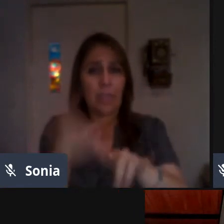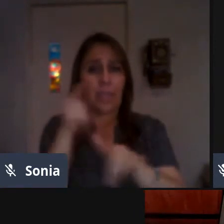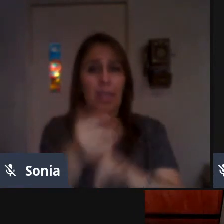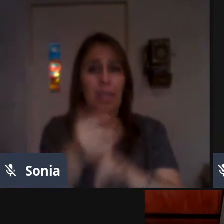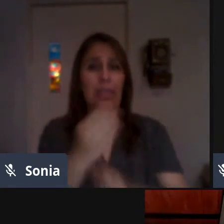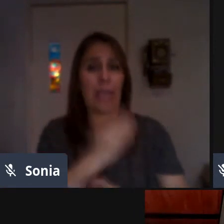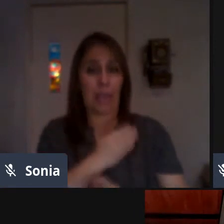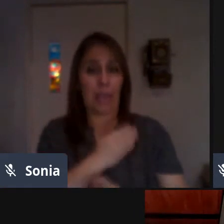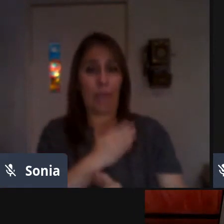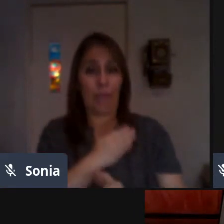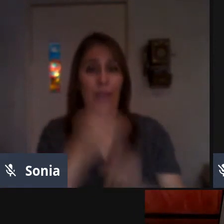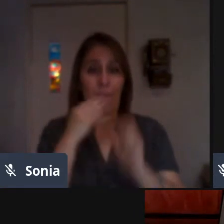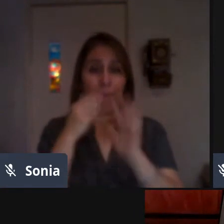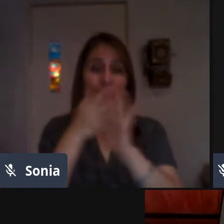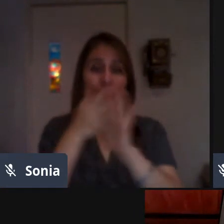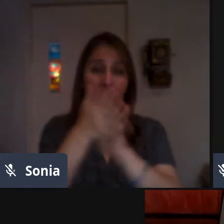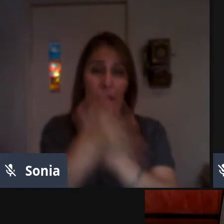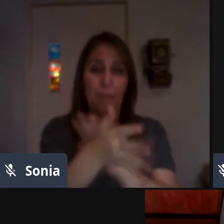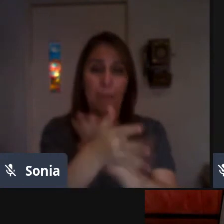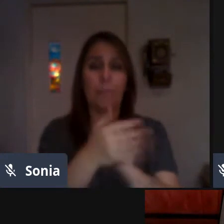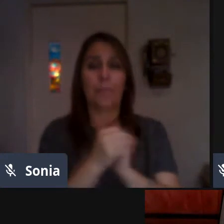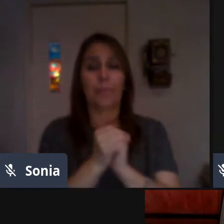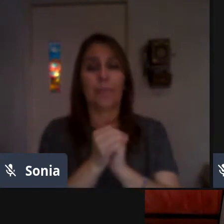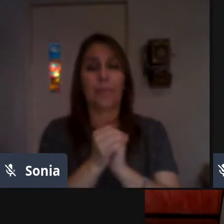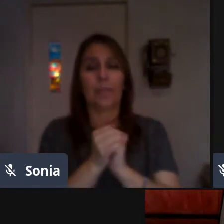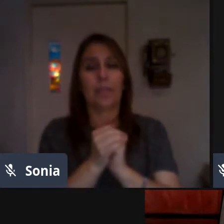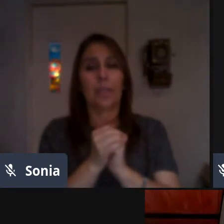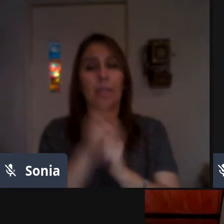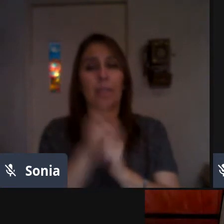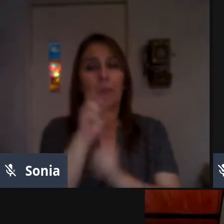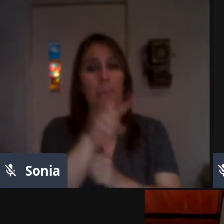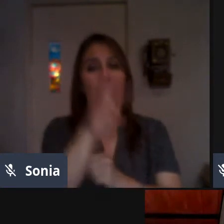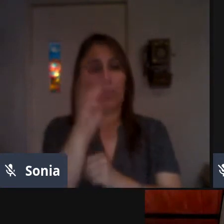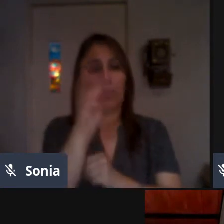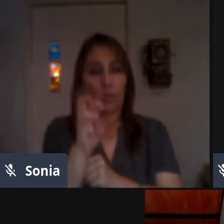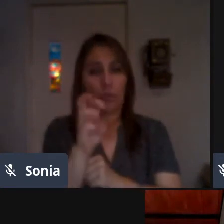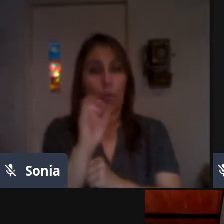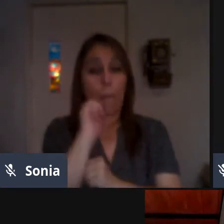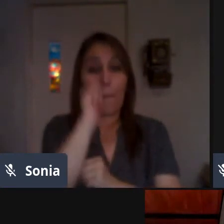y precisamente el 28 ya mañana